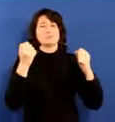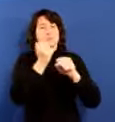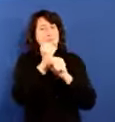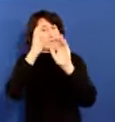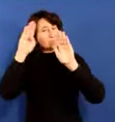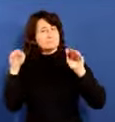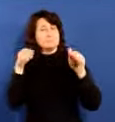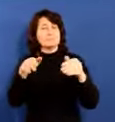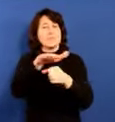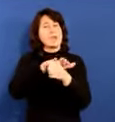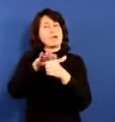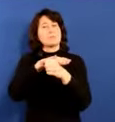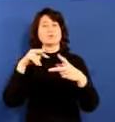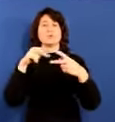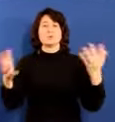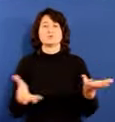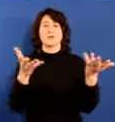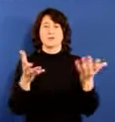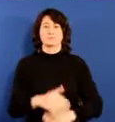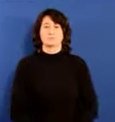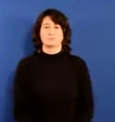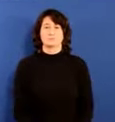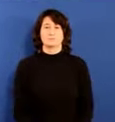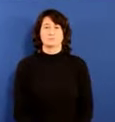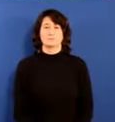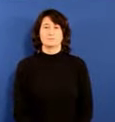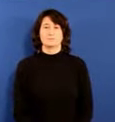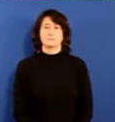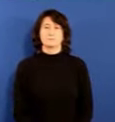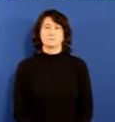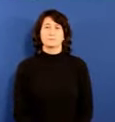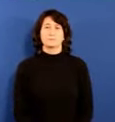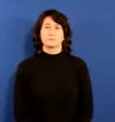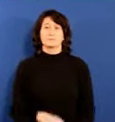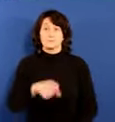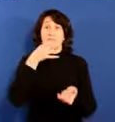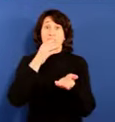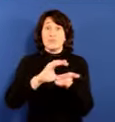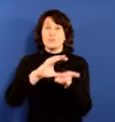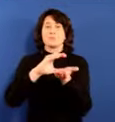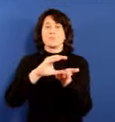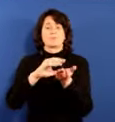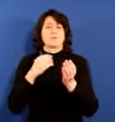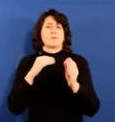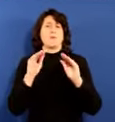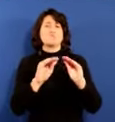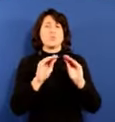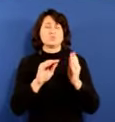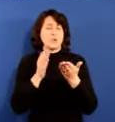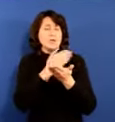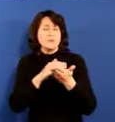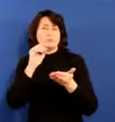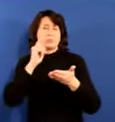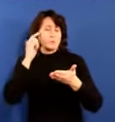consulta general para quienes utilicen y trabajen en y con el euskera. Se trata de un diccionario dirigido tanto al mundo escolar como